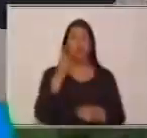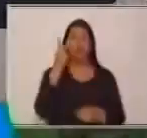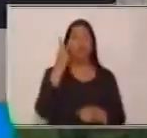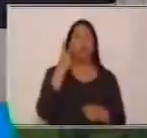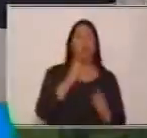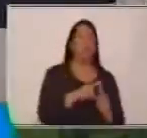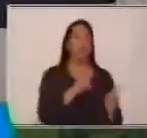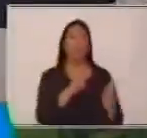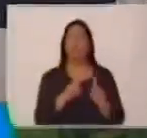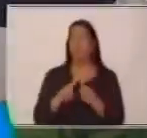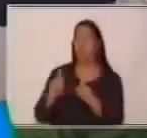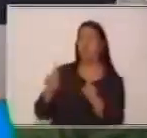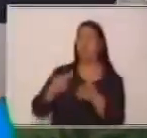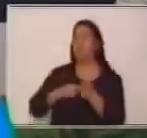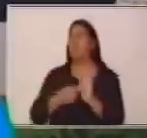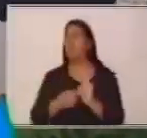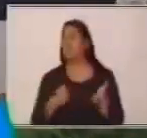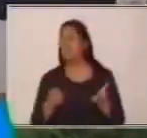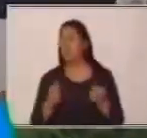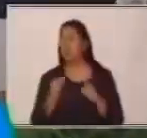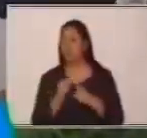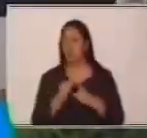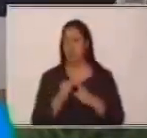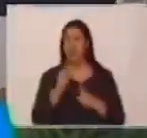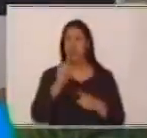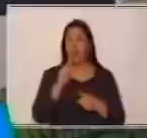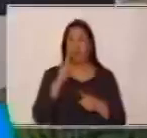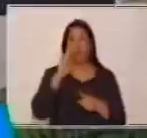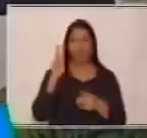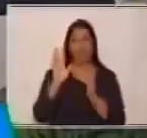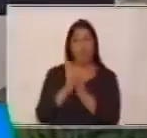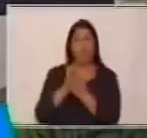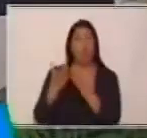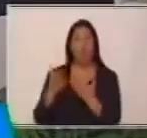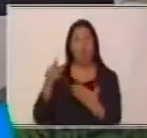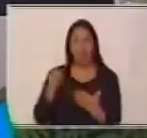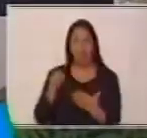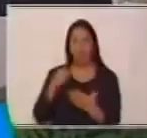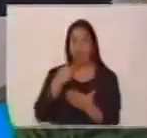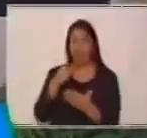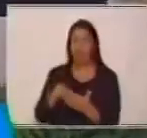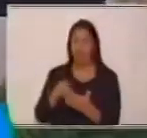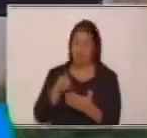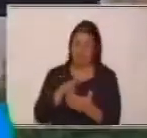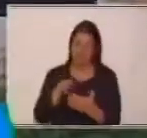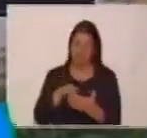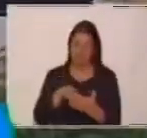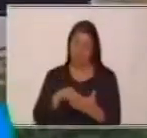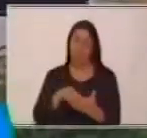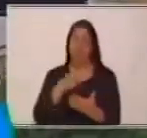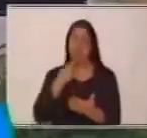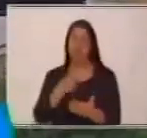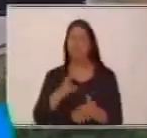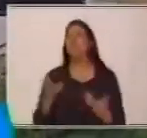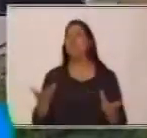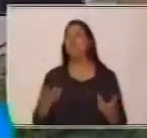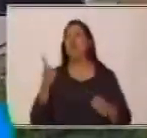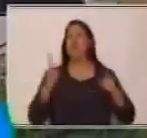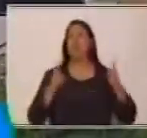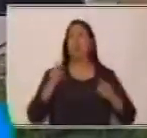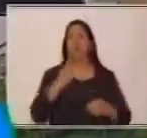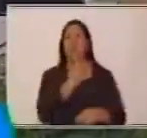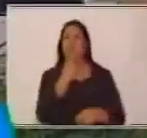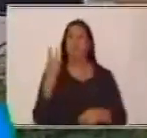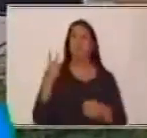encontrar en la palabra? Revisa tu cuaderno, revisa tus apuntes y contesta, ¿cuáles son esos dos significados que podemos